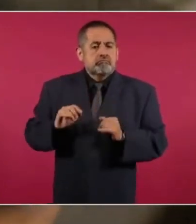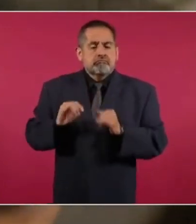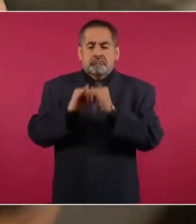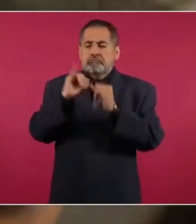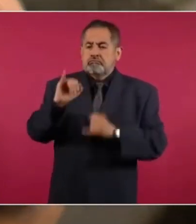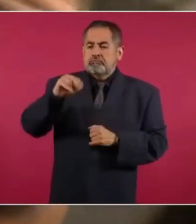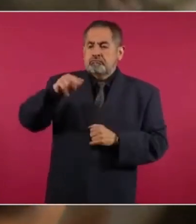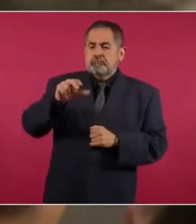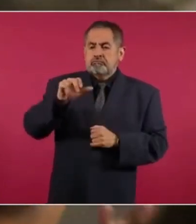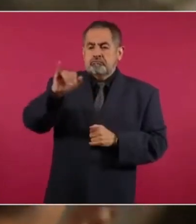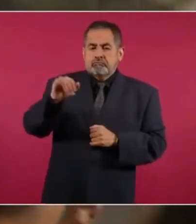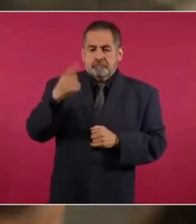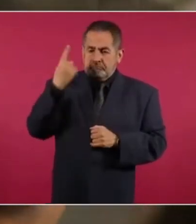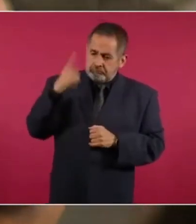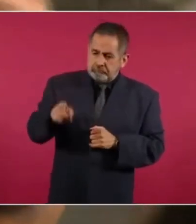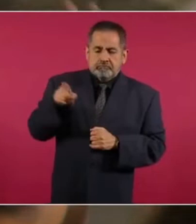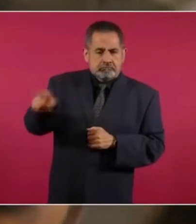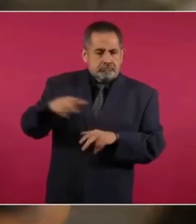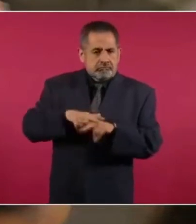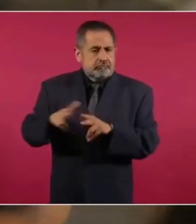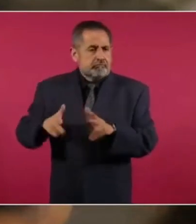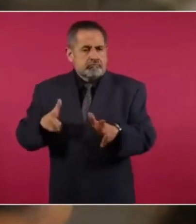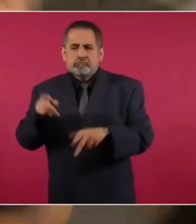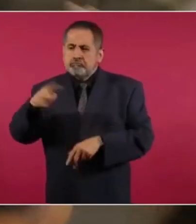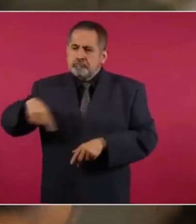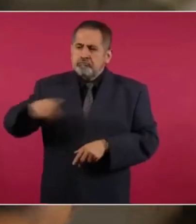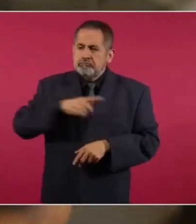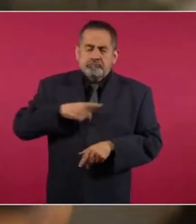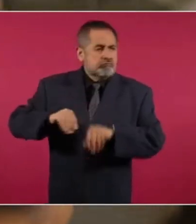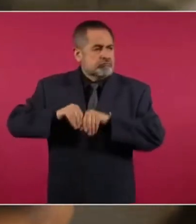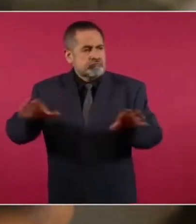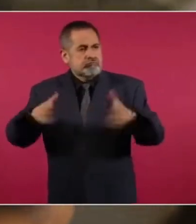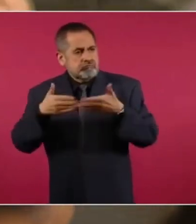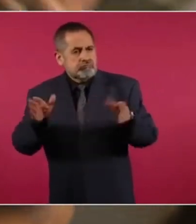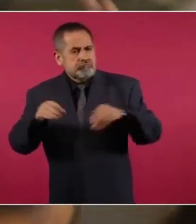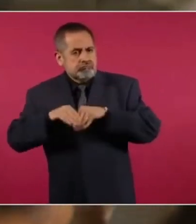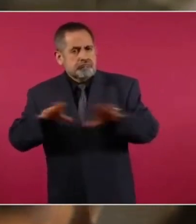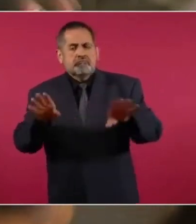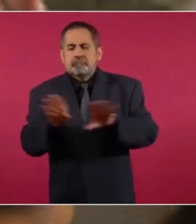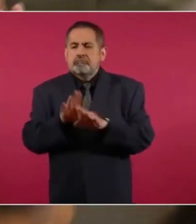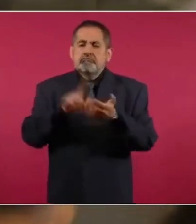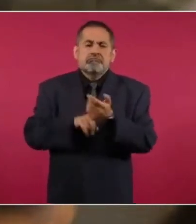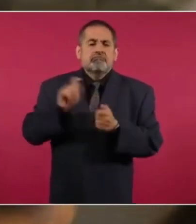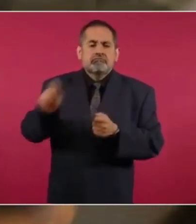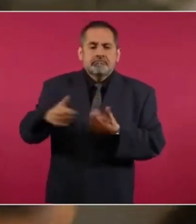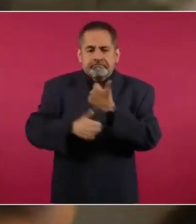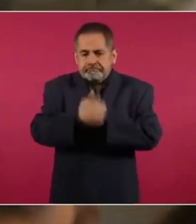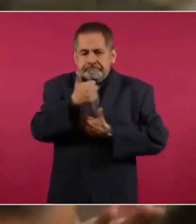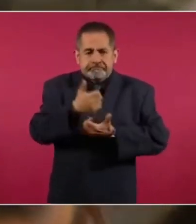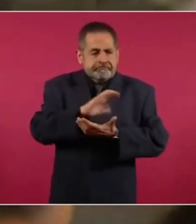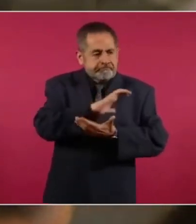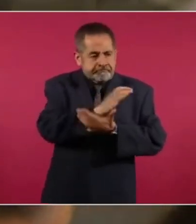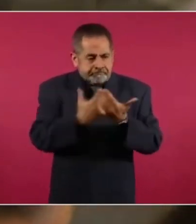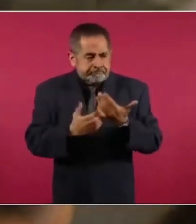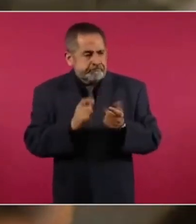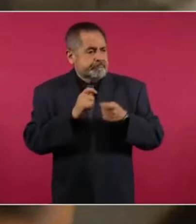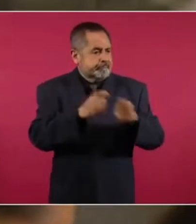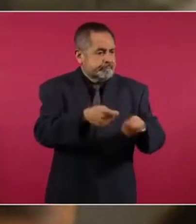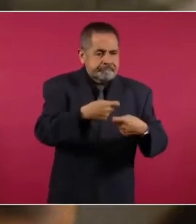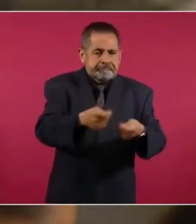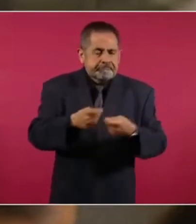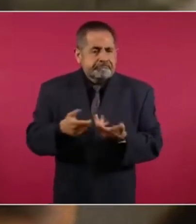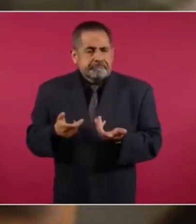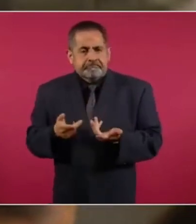Transparencia en torno al Tren Maya para dar a conocer casos de, por ejemplo, licitaciones, adjudicaciones,